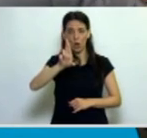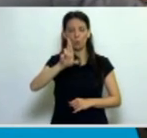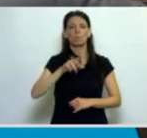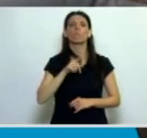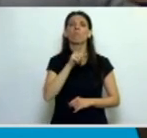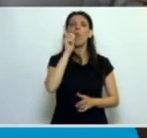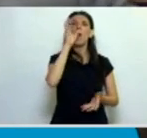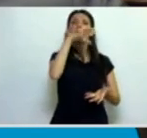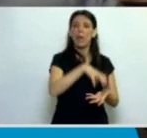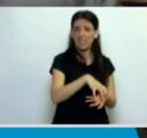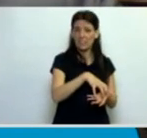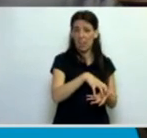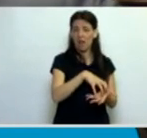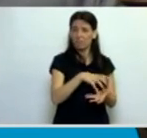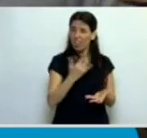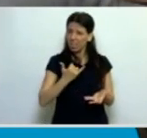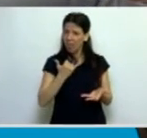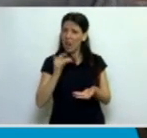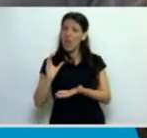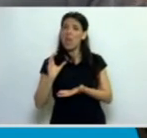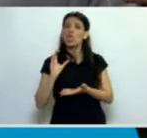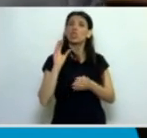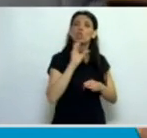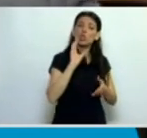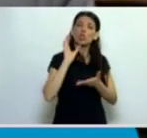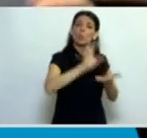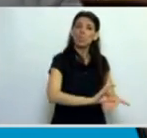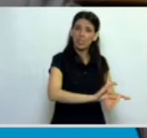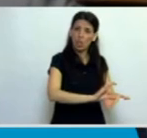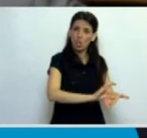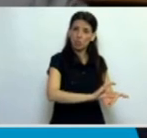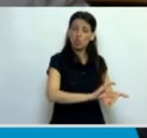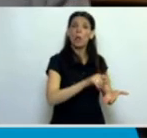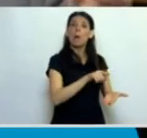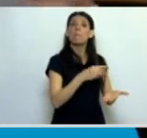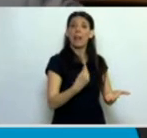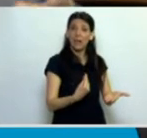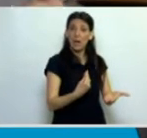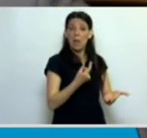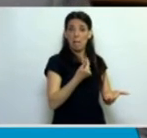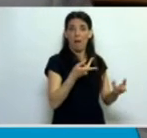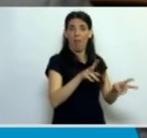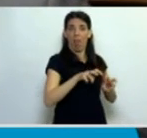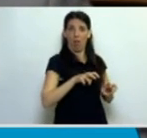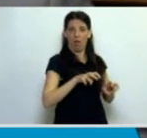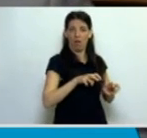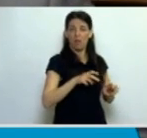Esta empresa, como muchas otras, recibe subsidios estatales para garantizar su rentabilidad y como el mismo